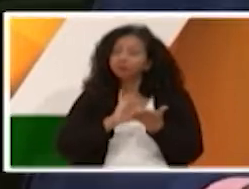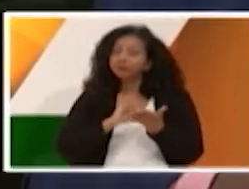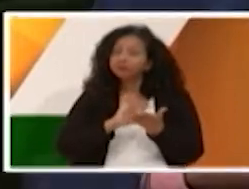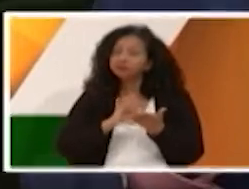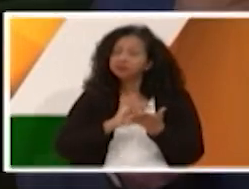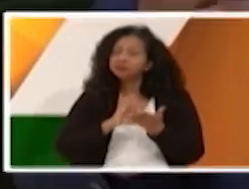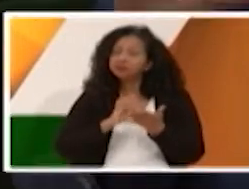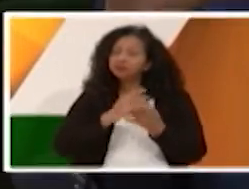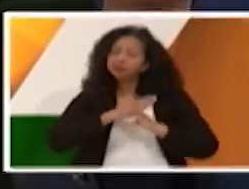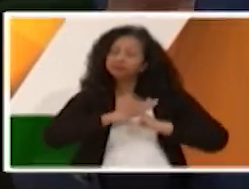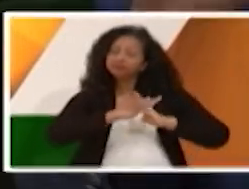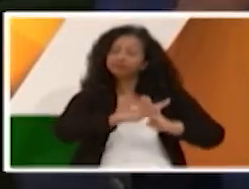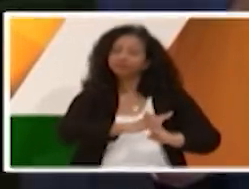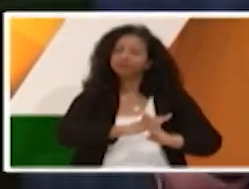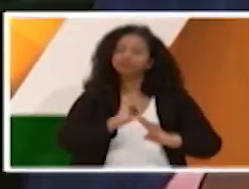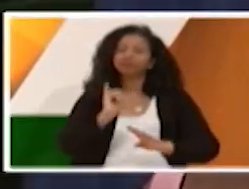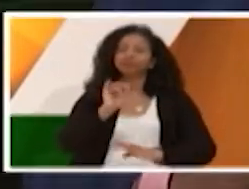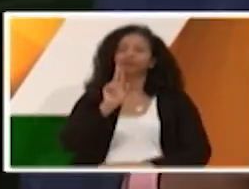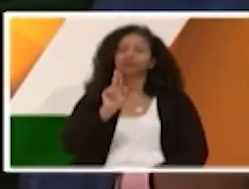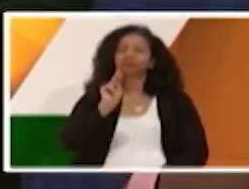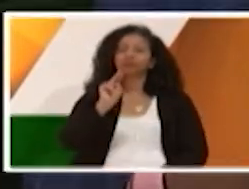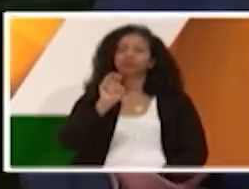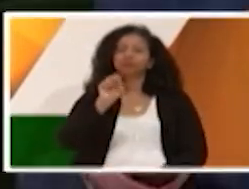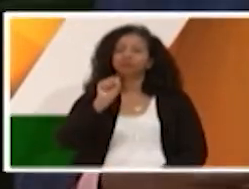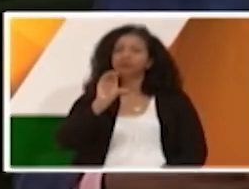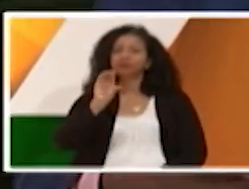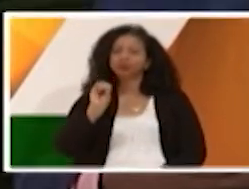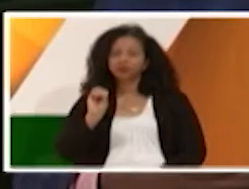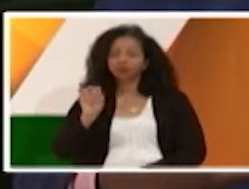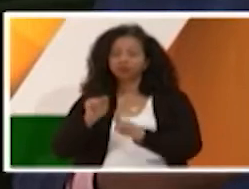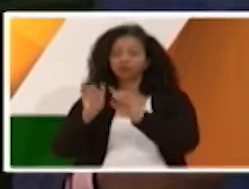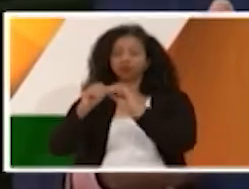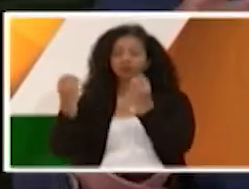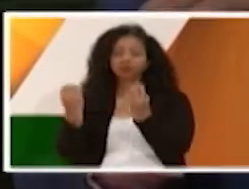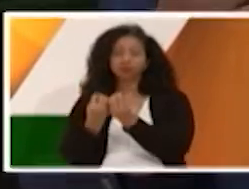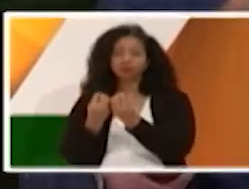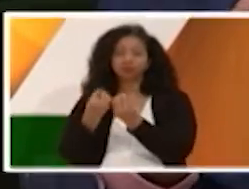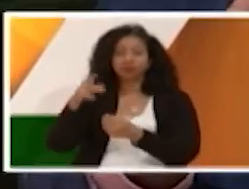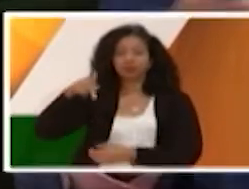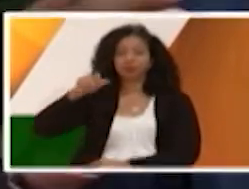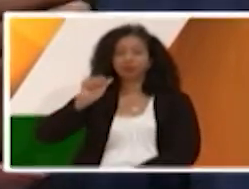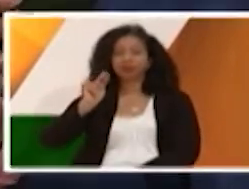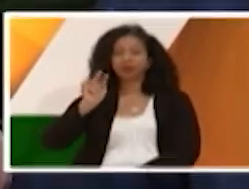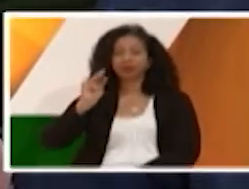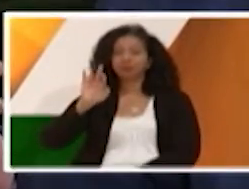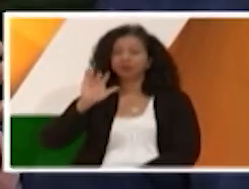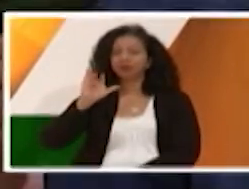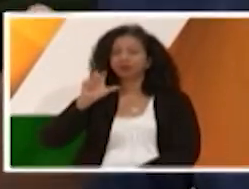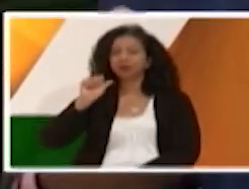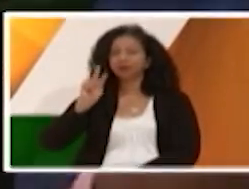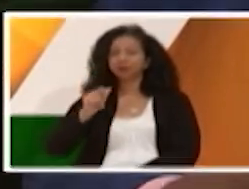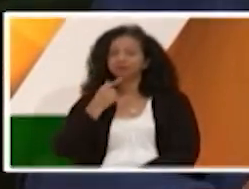UNESCO, la Organización Panamericana, todo instan a los gobiernos a que esa herramienta la utilicen en ese